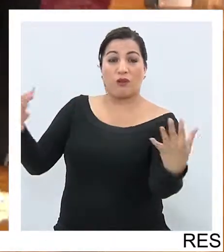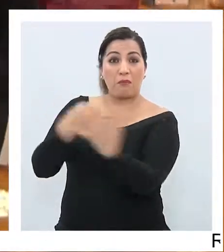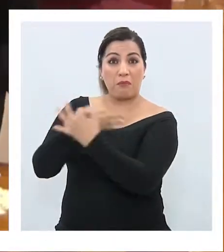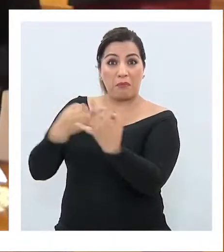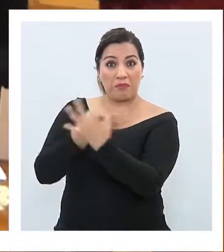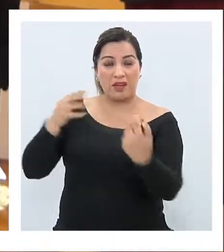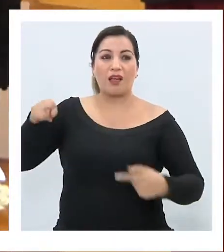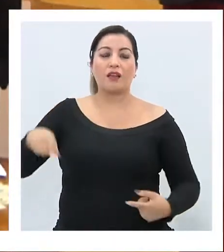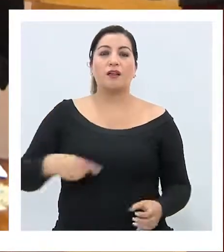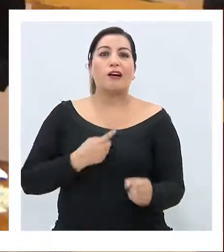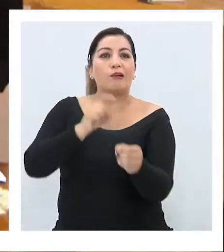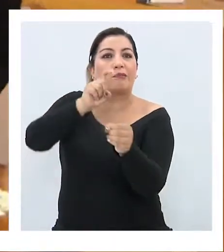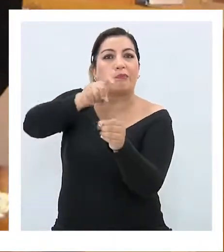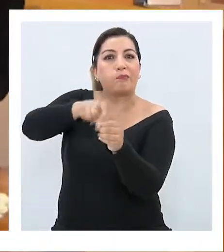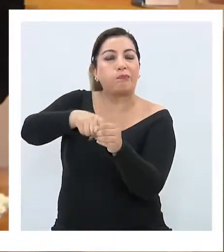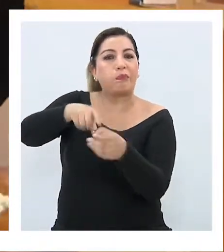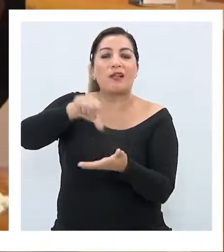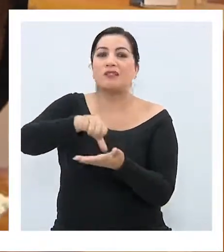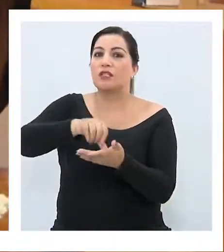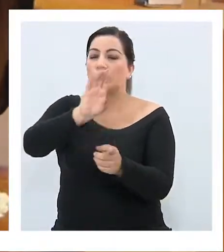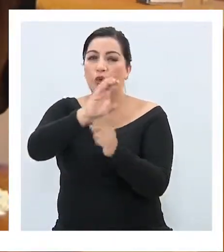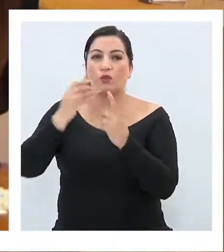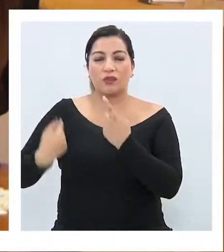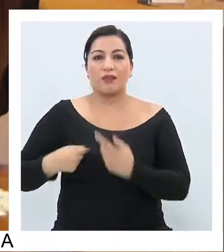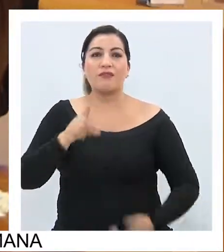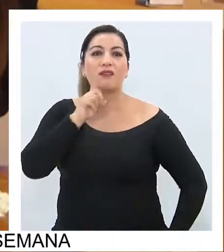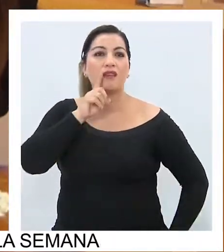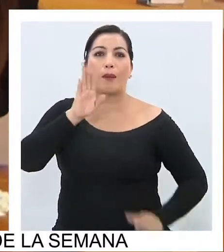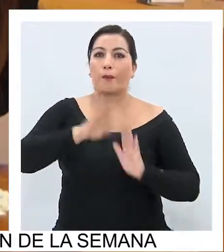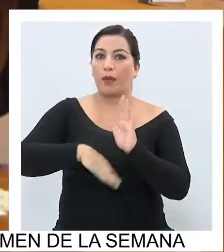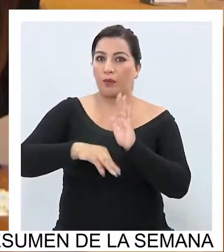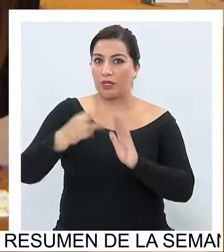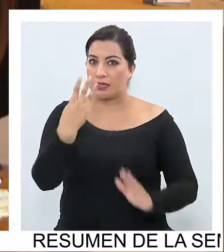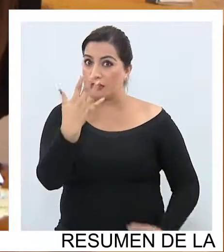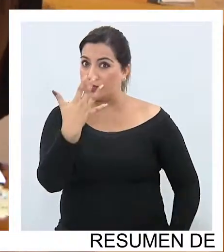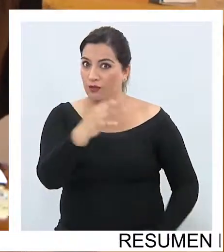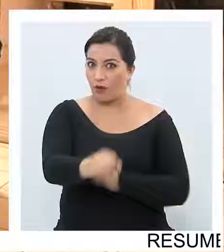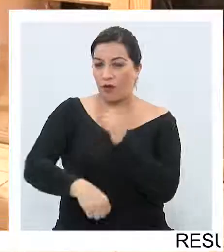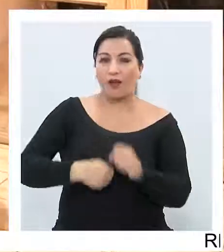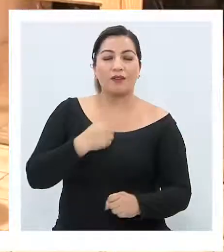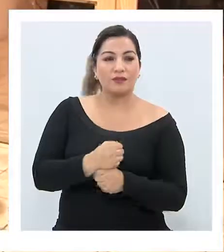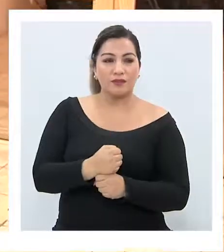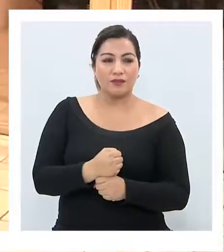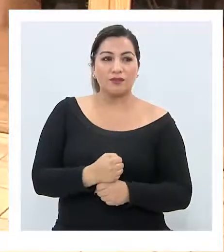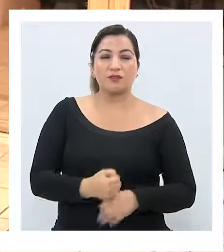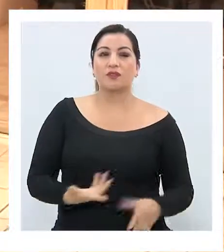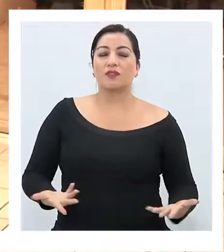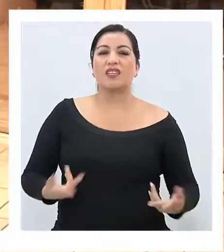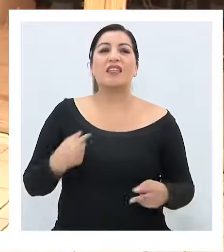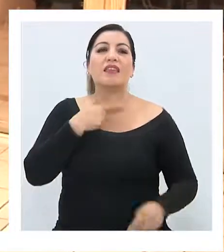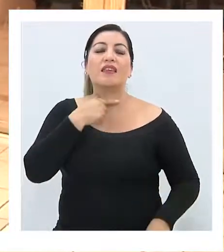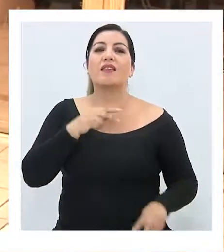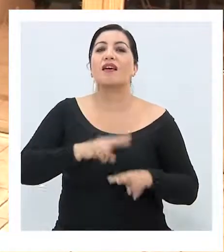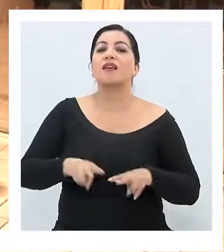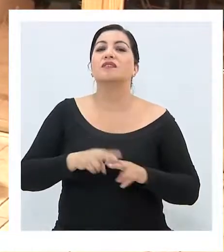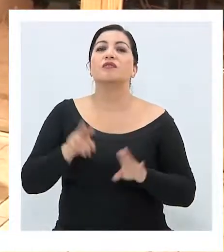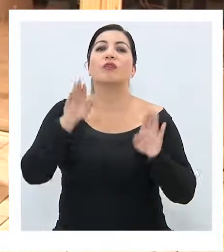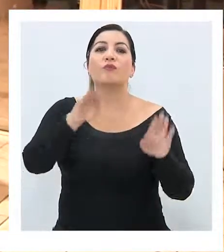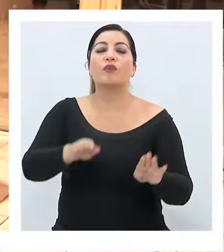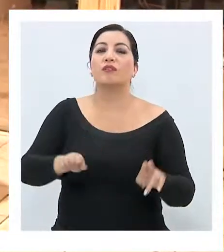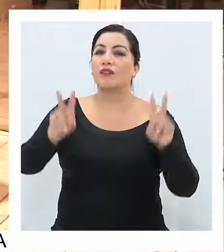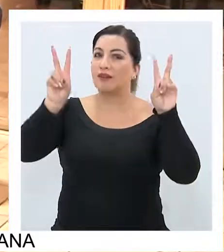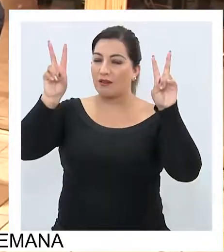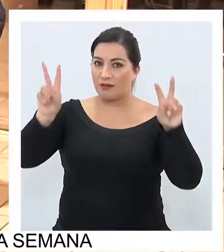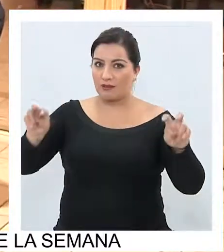para pertenecer a este centro cultural será necesario tener menos de 35 años y buscar hacer un aporte desde el área